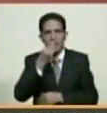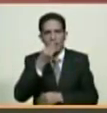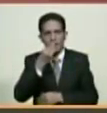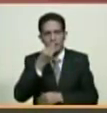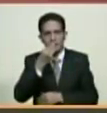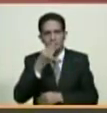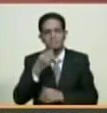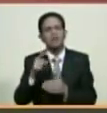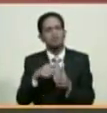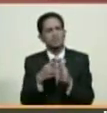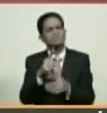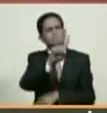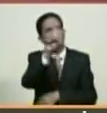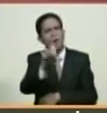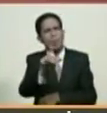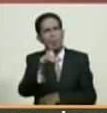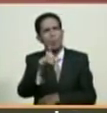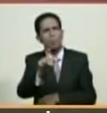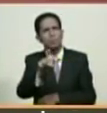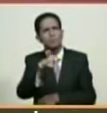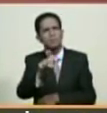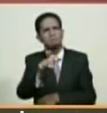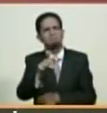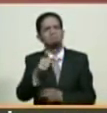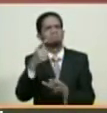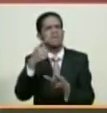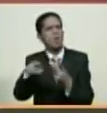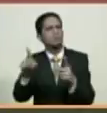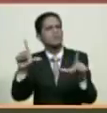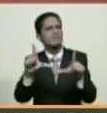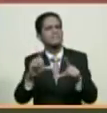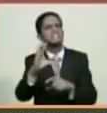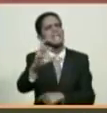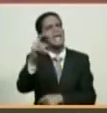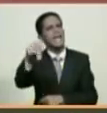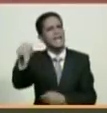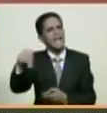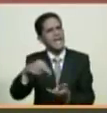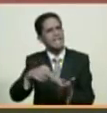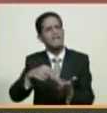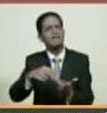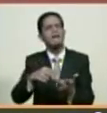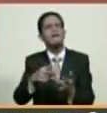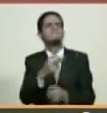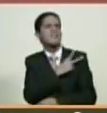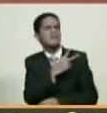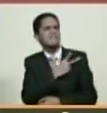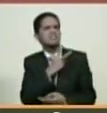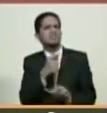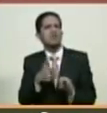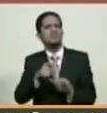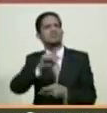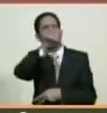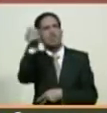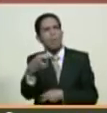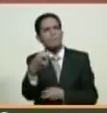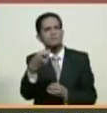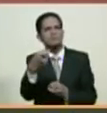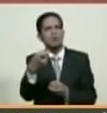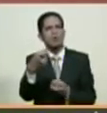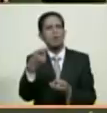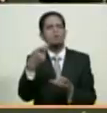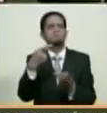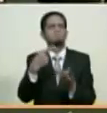Una preguntita para CNN, para Venevisión, para Globovisión, para la BBC, para Reuters, para